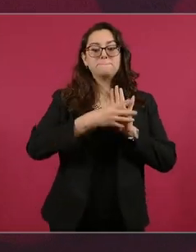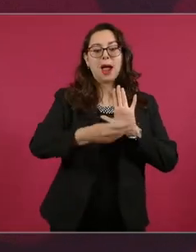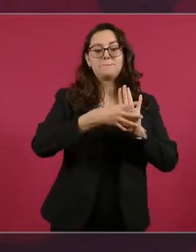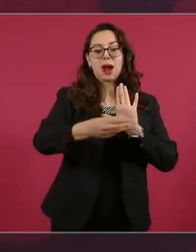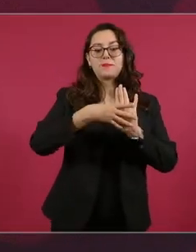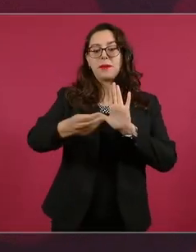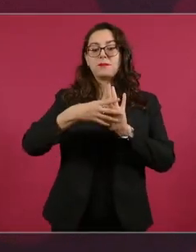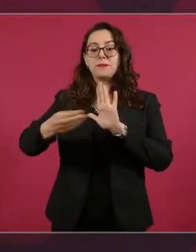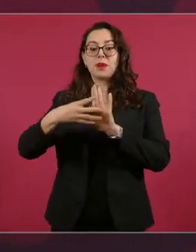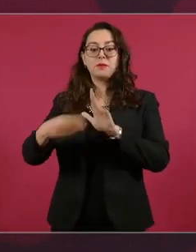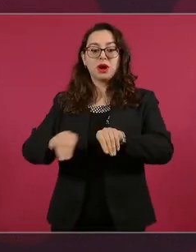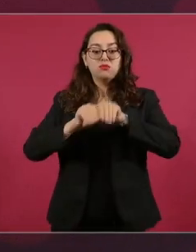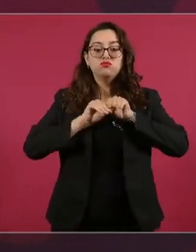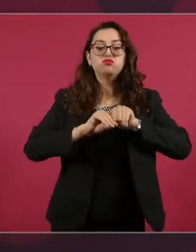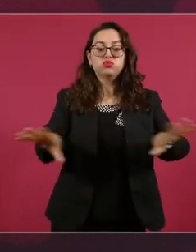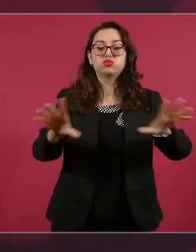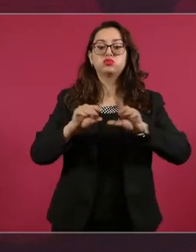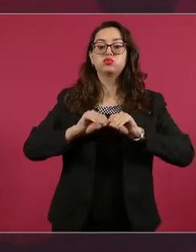para ponerlo